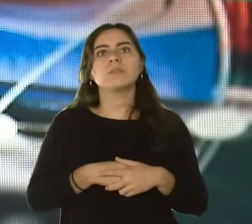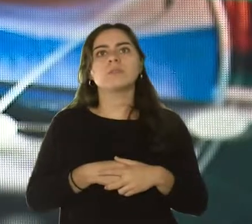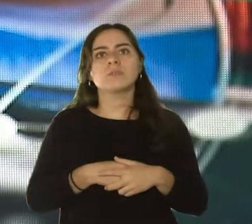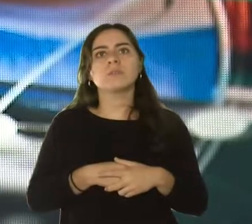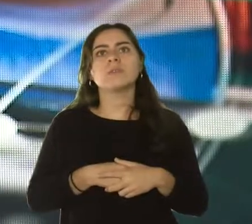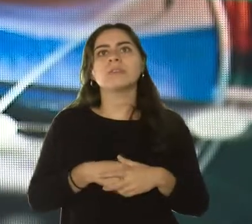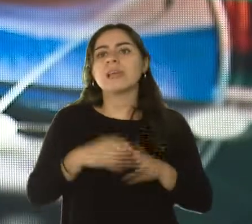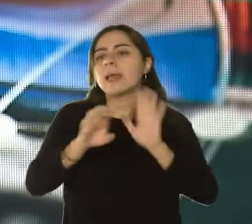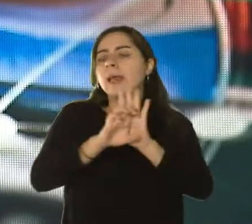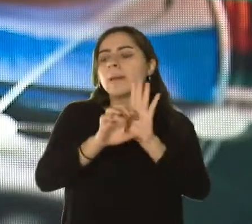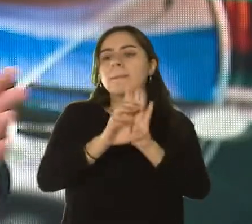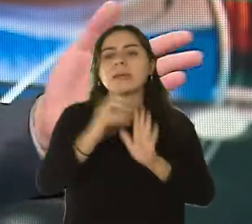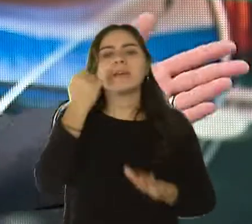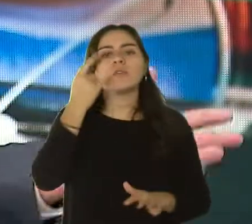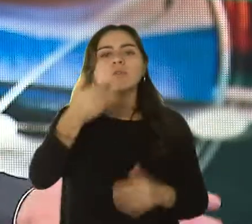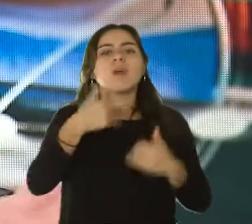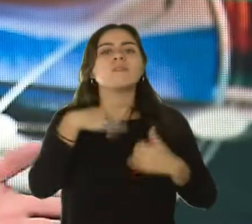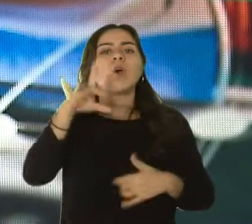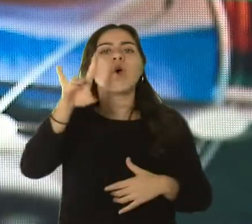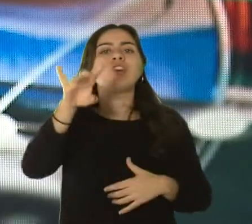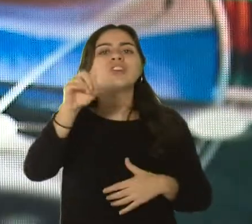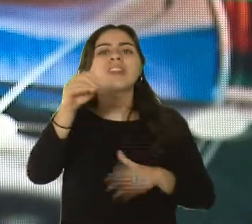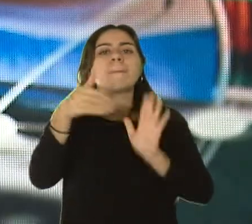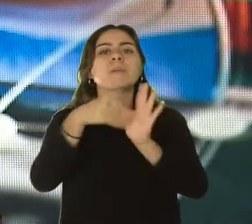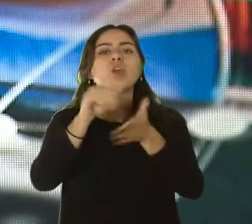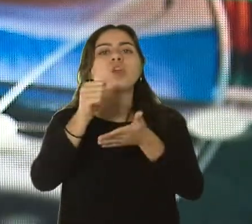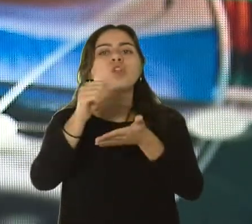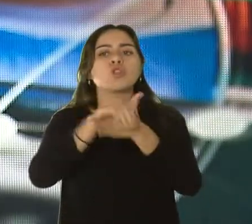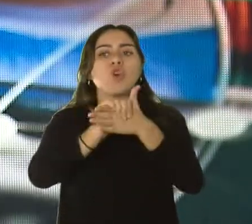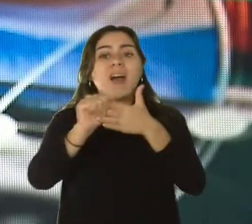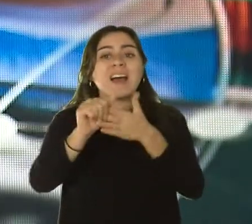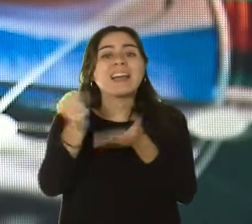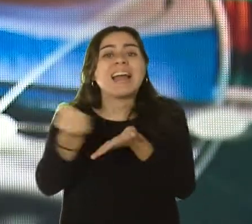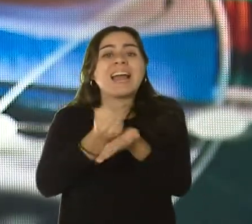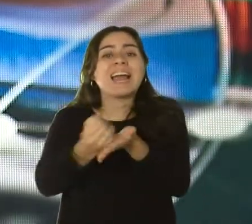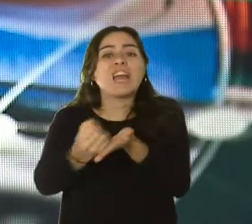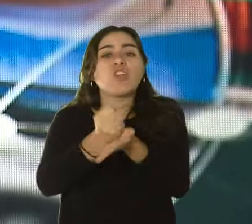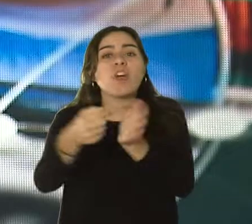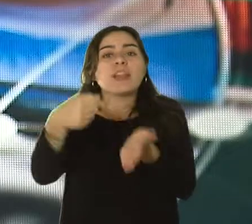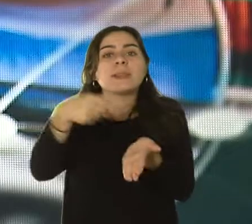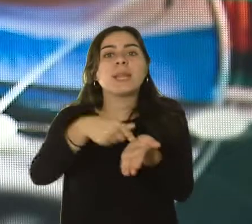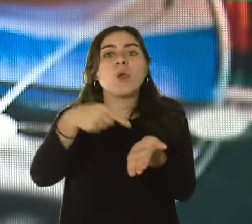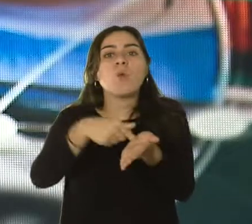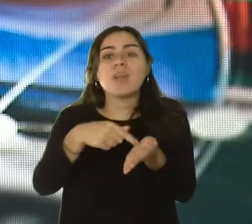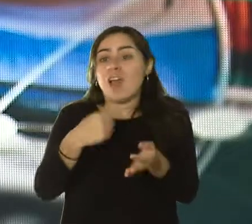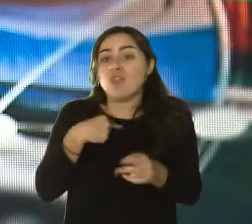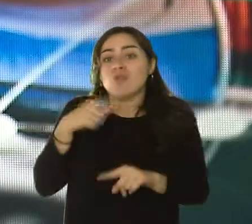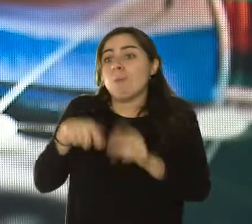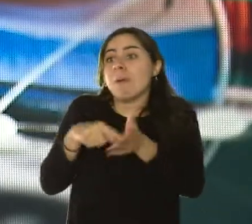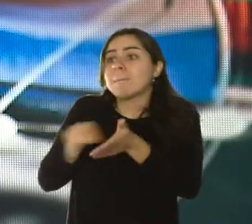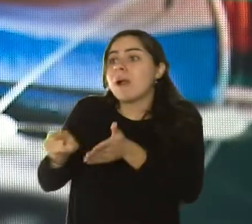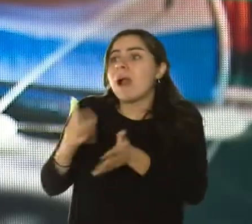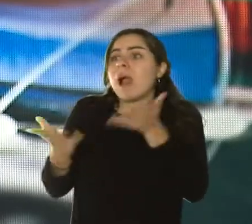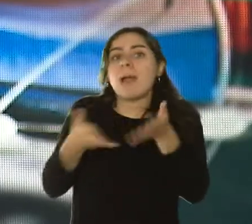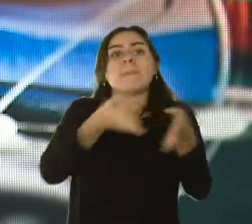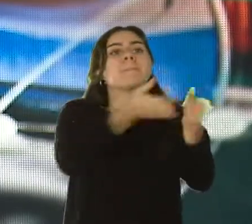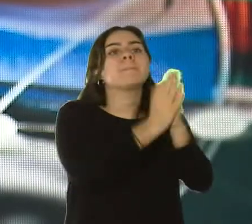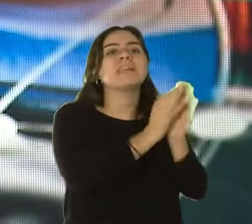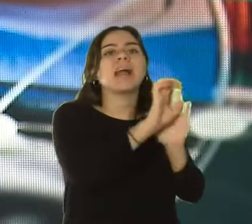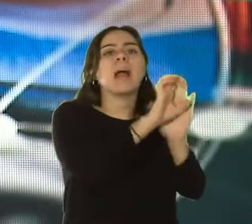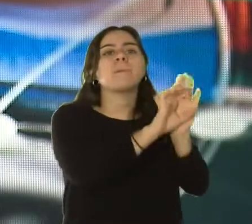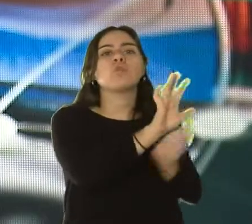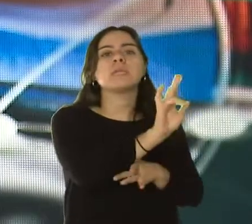Son, por ejemplo, si usted tiene $80,000 en tarjetas de crédito y no tiene una capacidad de repago, pues usted radica un capítulo 7 y liquida